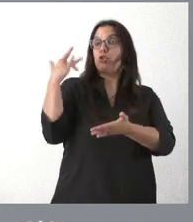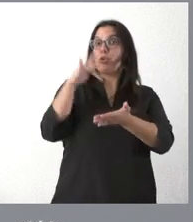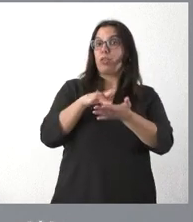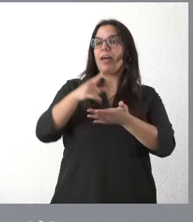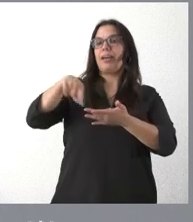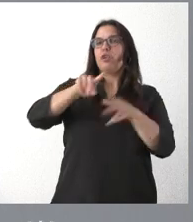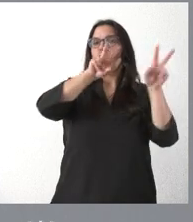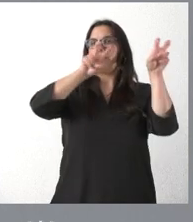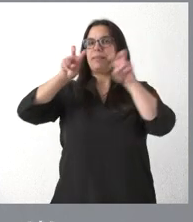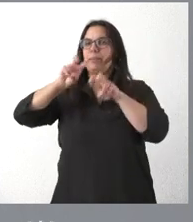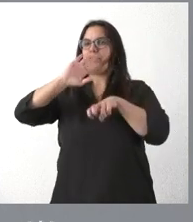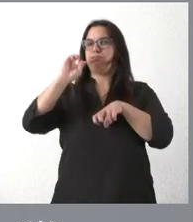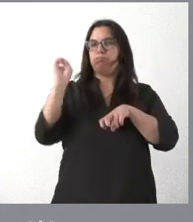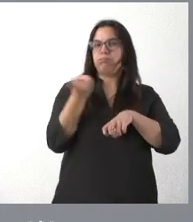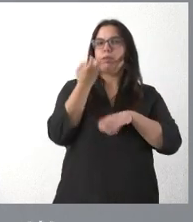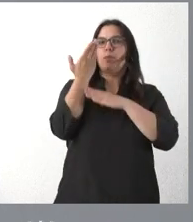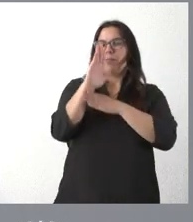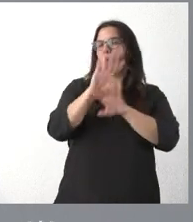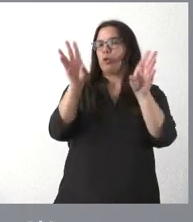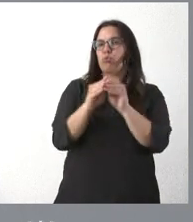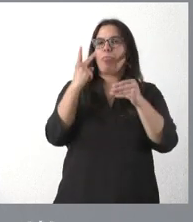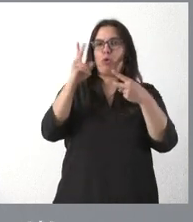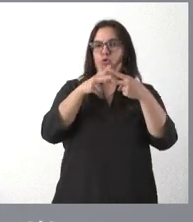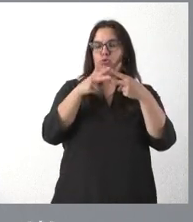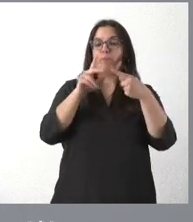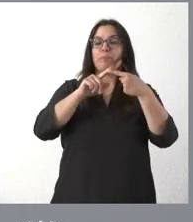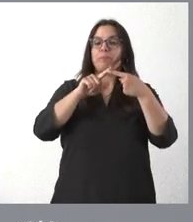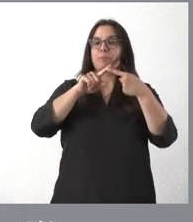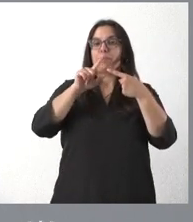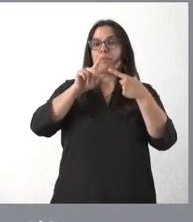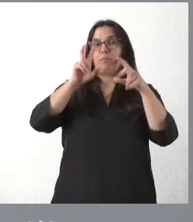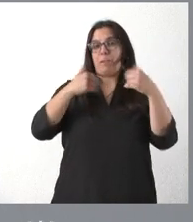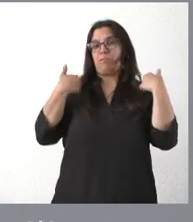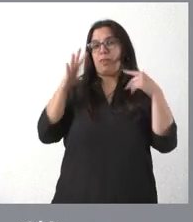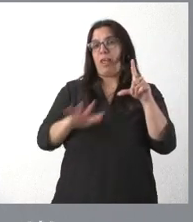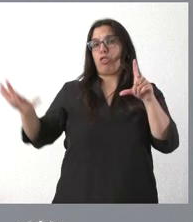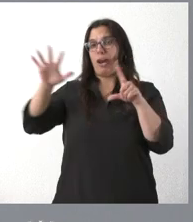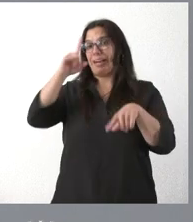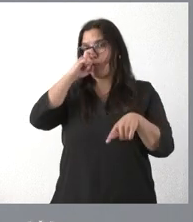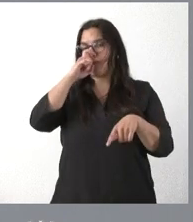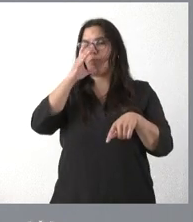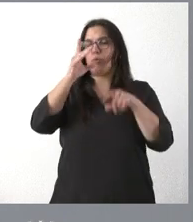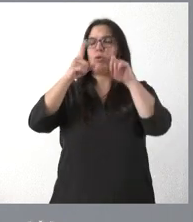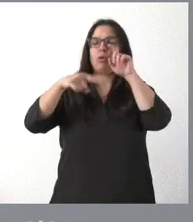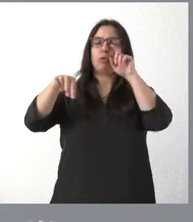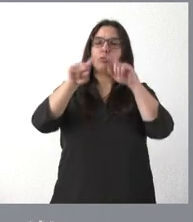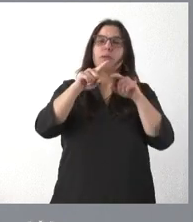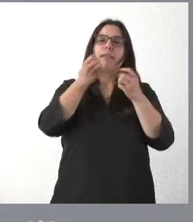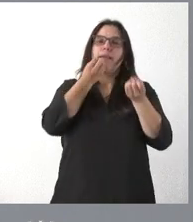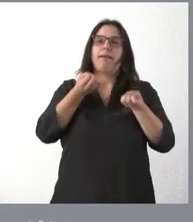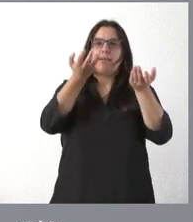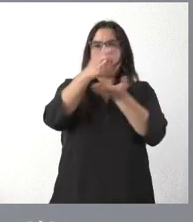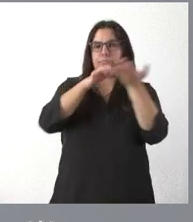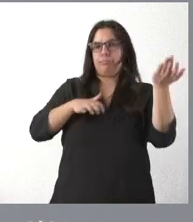serie de cuestiones básicamente dos una de ámbito nacional Quiero recordar para que lo tienen ustedes en las declaraciones